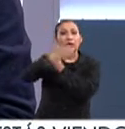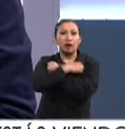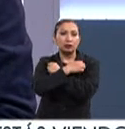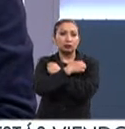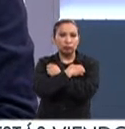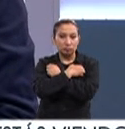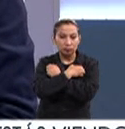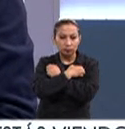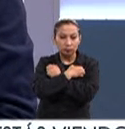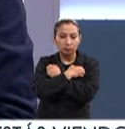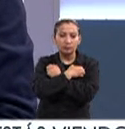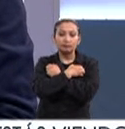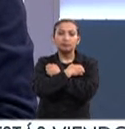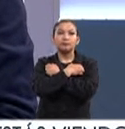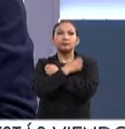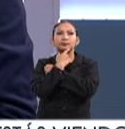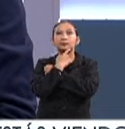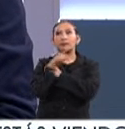educación.